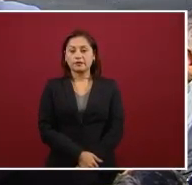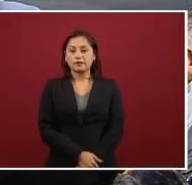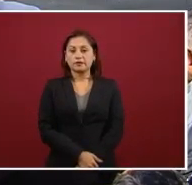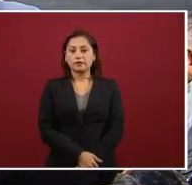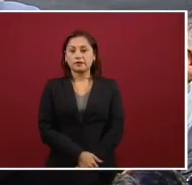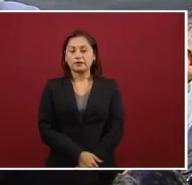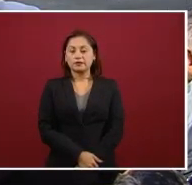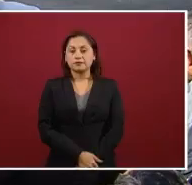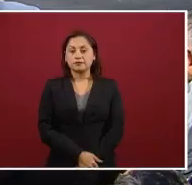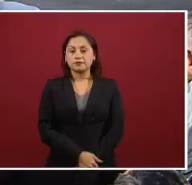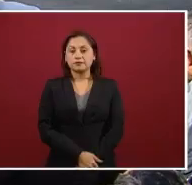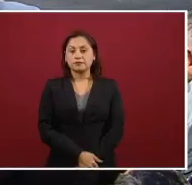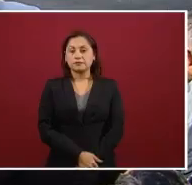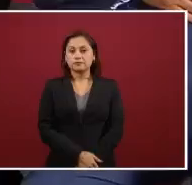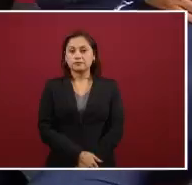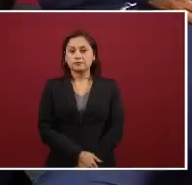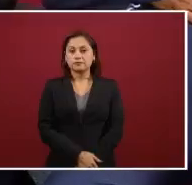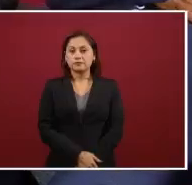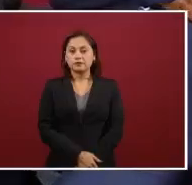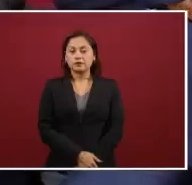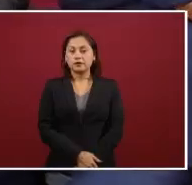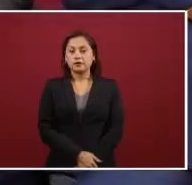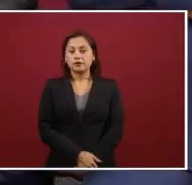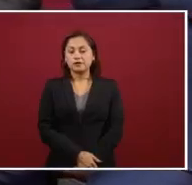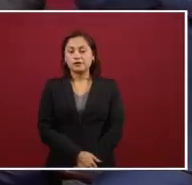con la parte